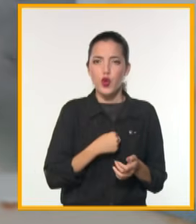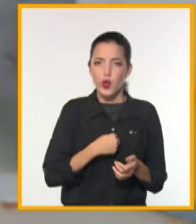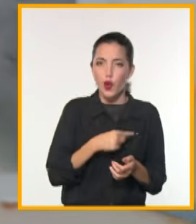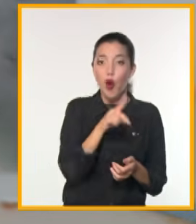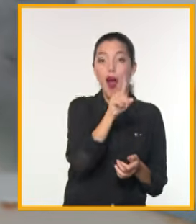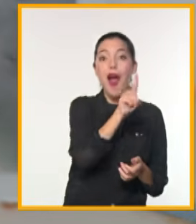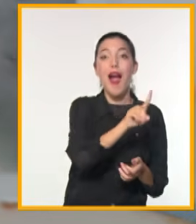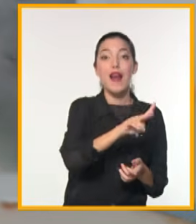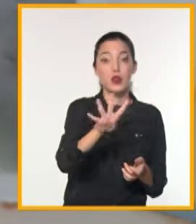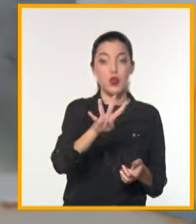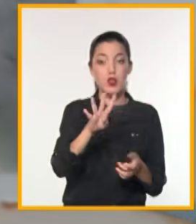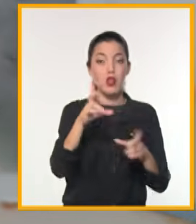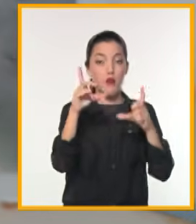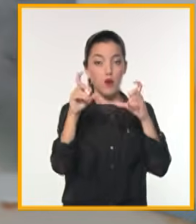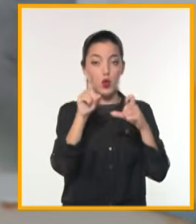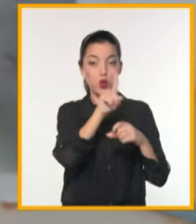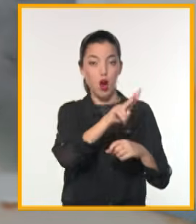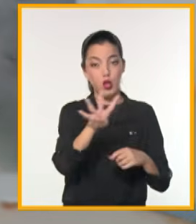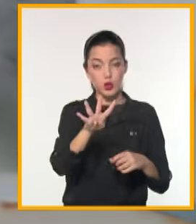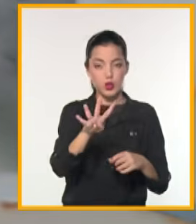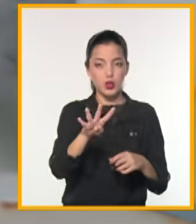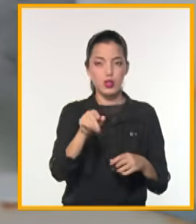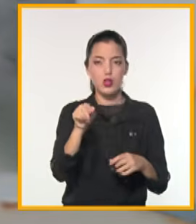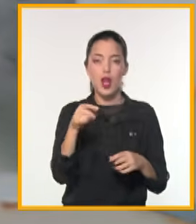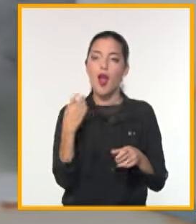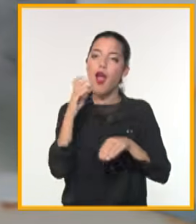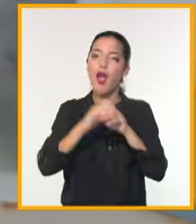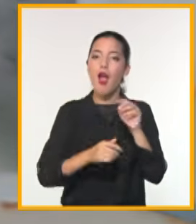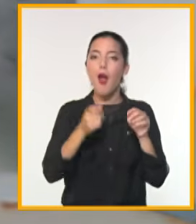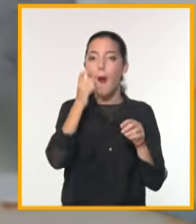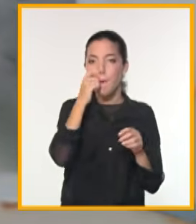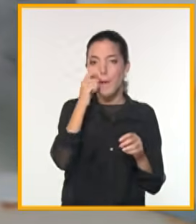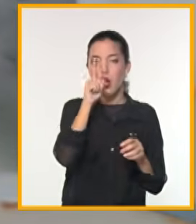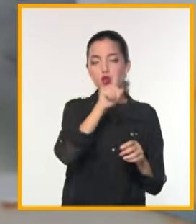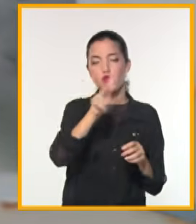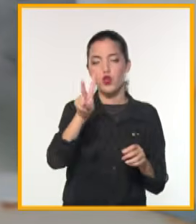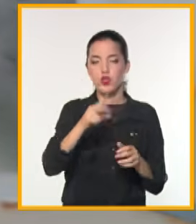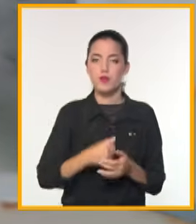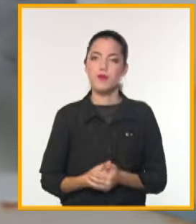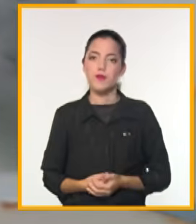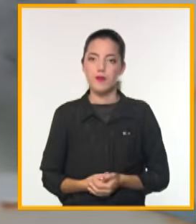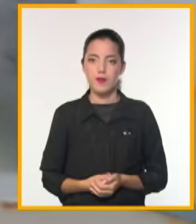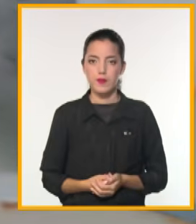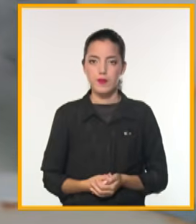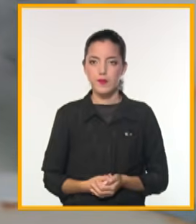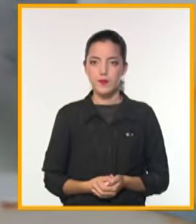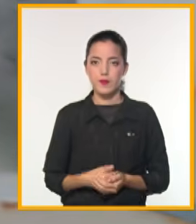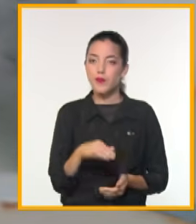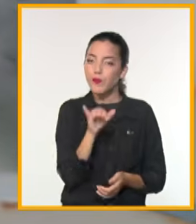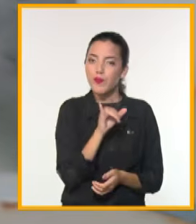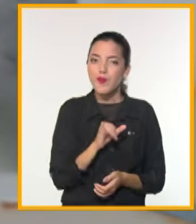la familia que yo Esta es la alfabeticé. base de la Sierra Maestra. Sí, es pegado al Pico Turquino. Hombre, claro. Sí.